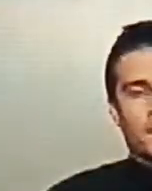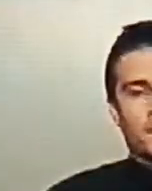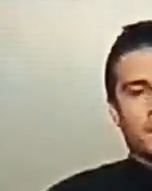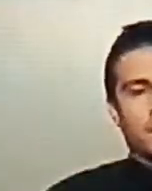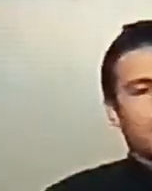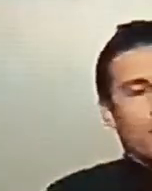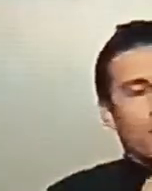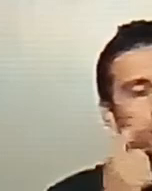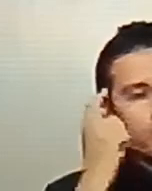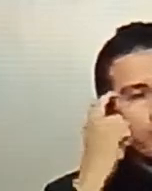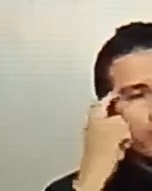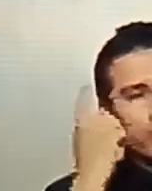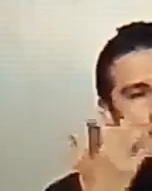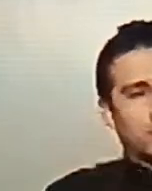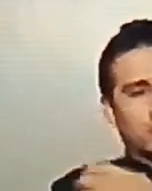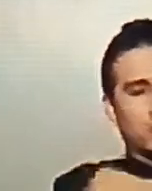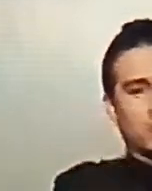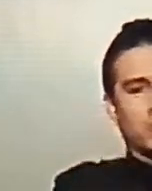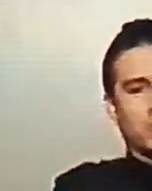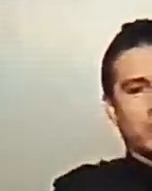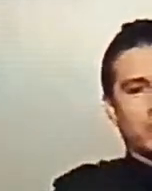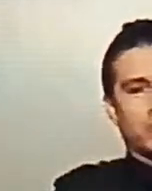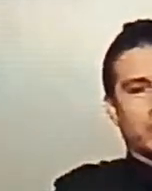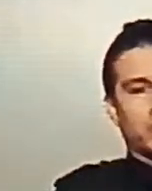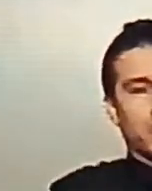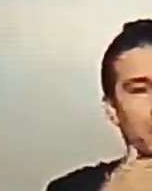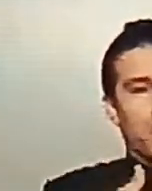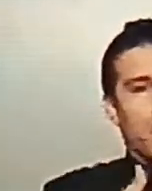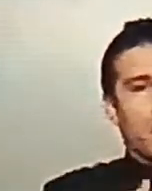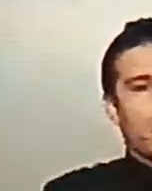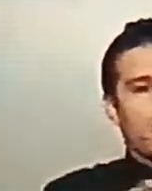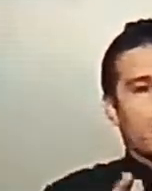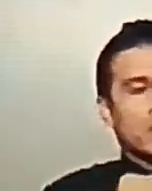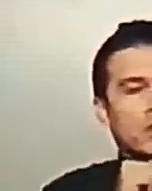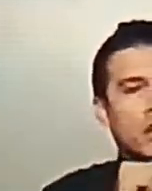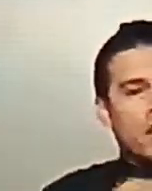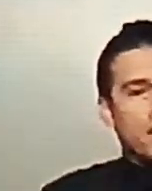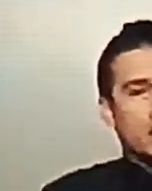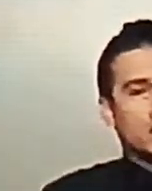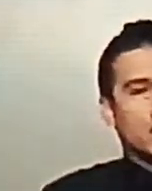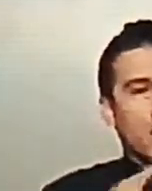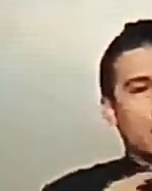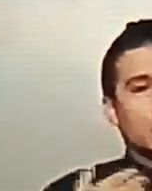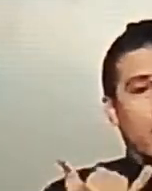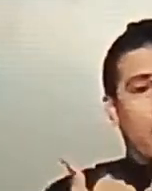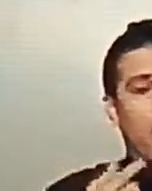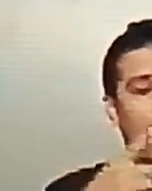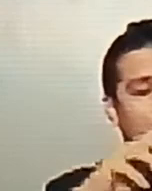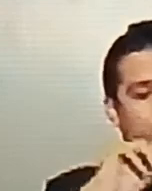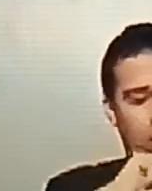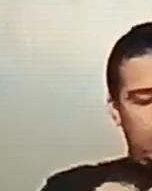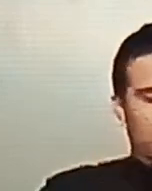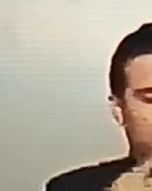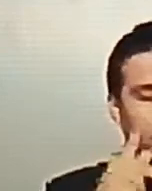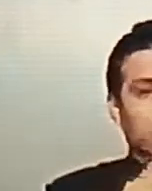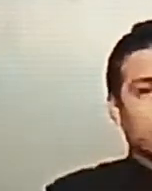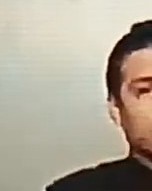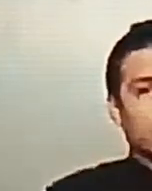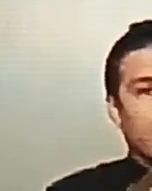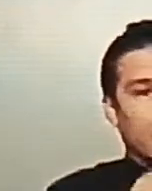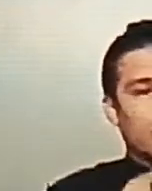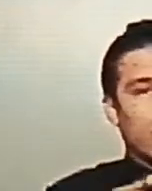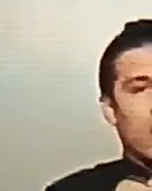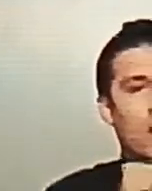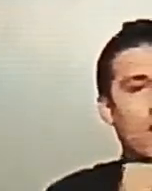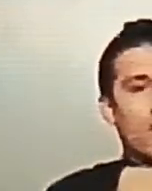piensa quedarse con los brazos cruzados ante la inacción de la actual prefecta que dice que la competencia de seguridad no es de ella, solamente del gobierno central? ¿Qué